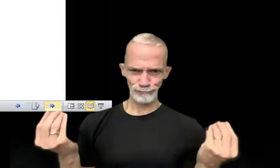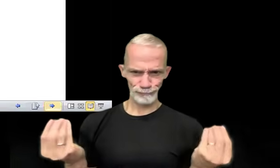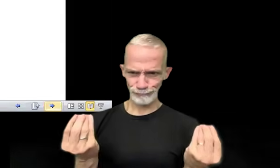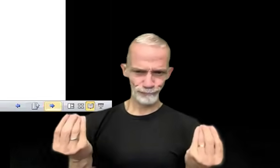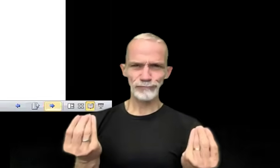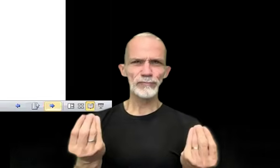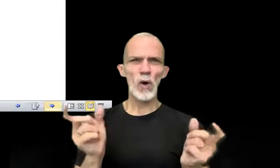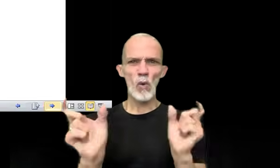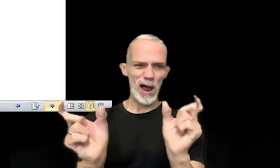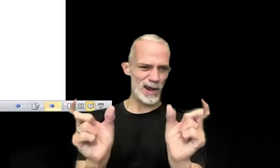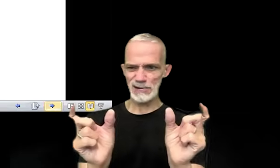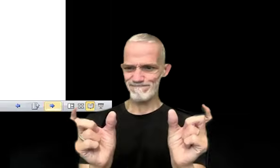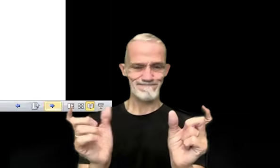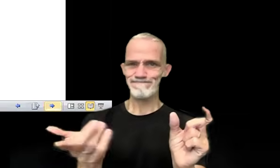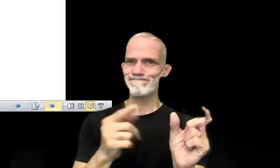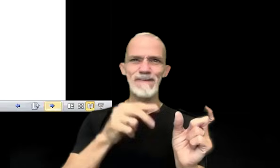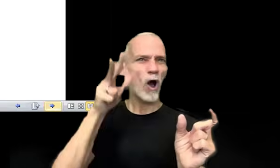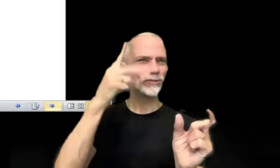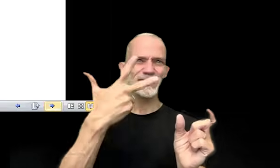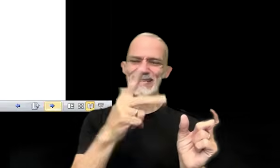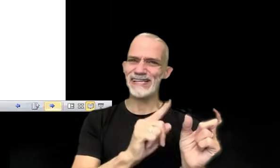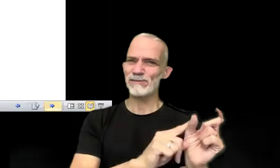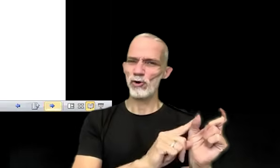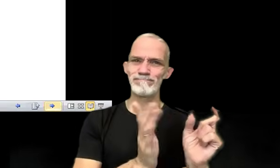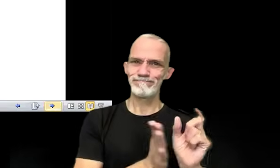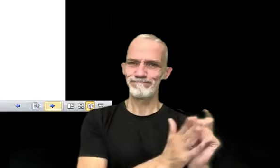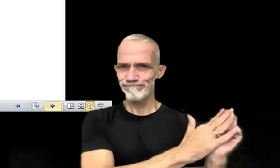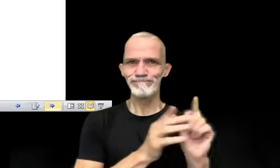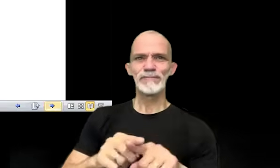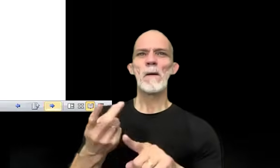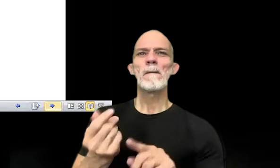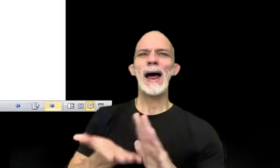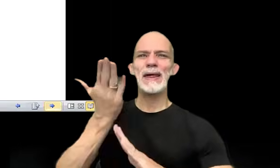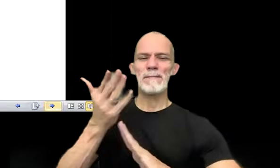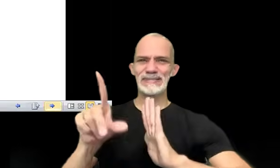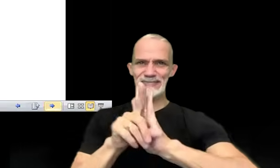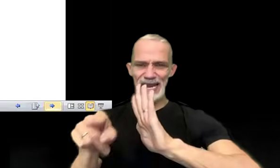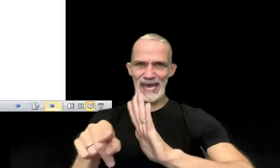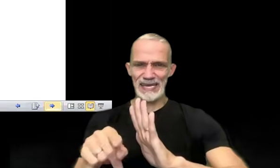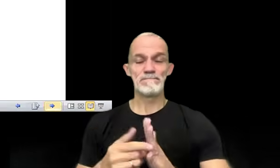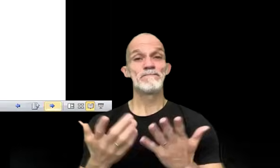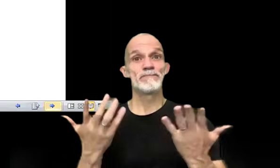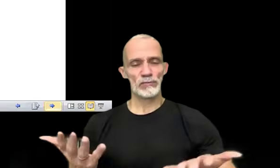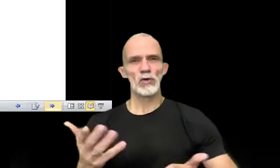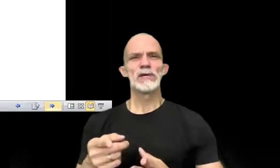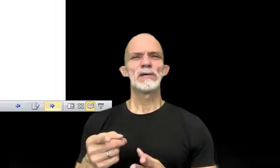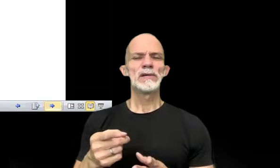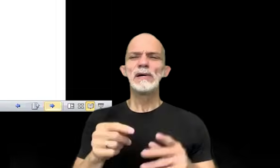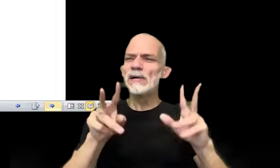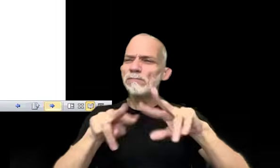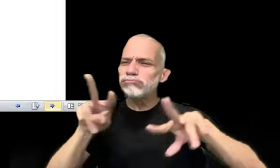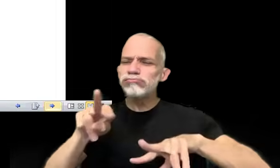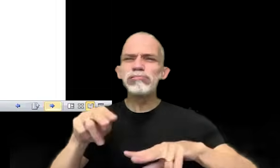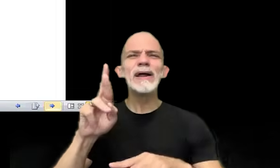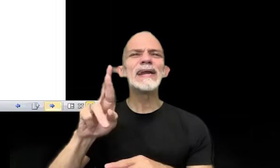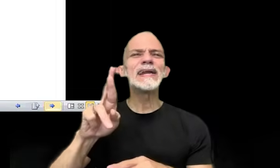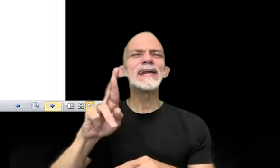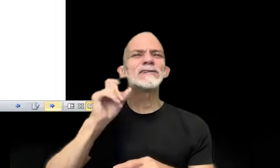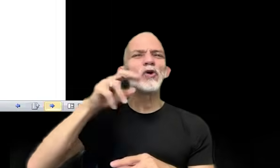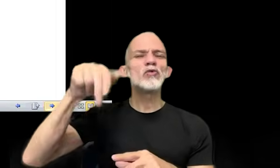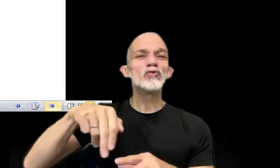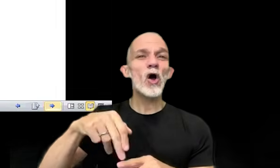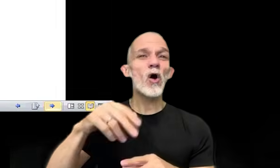puedo usar la definición del 83 del decreto de ganancias. Para ello me voy a dirigir a la